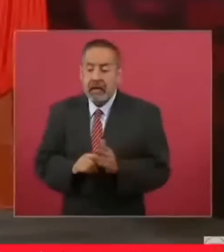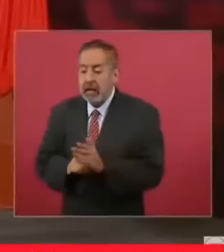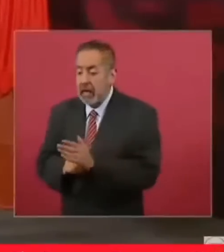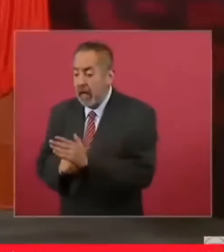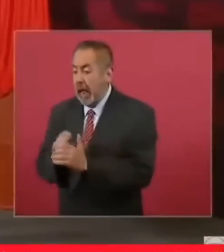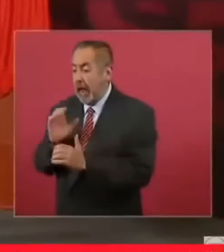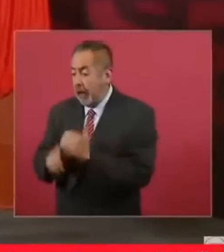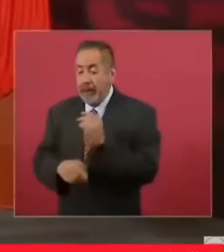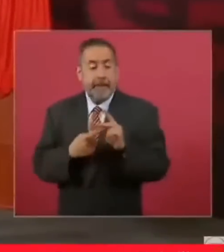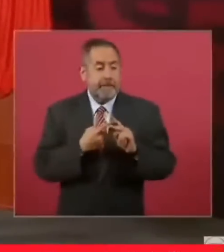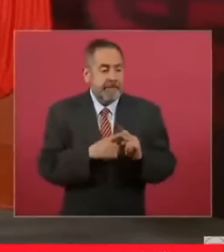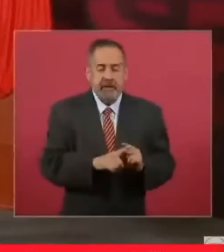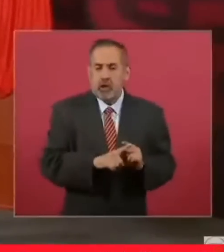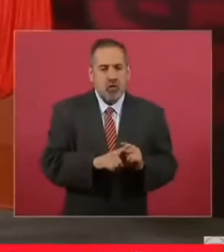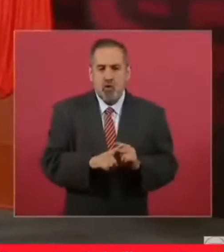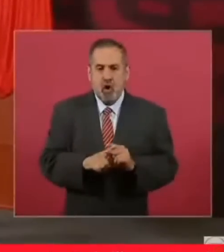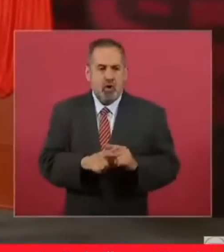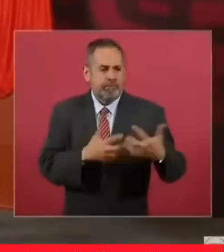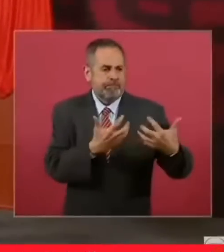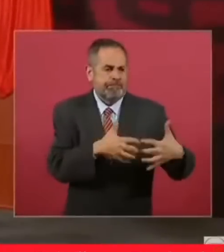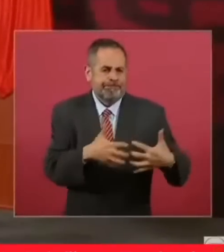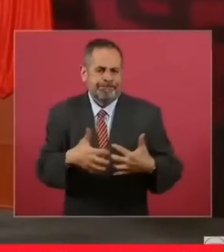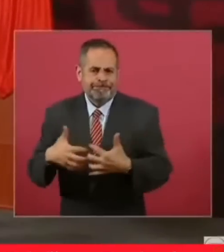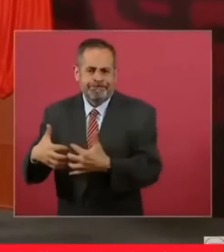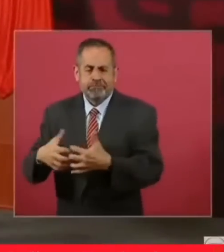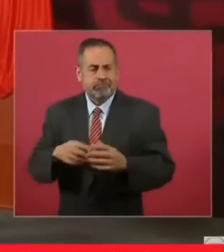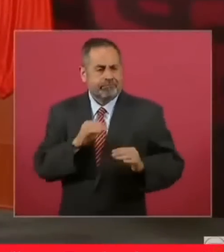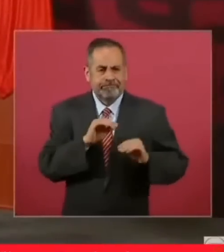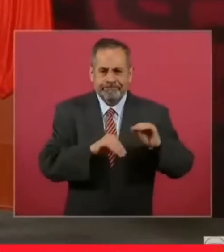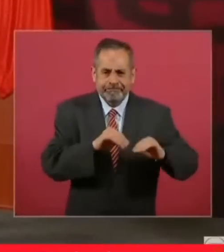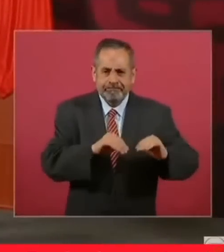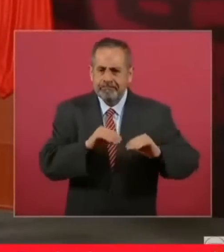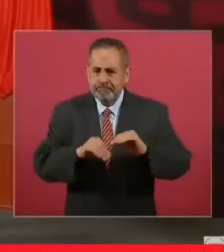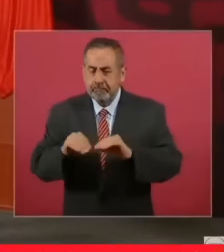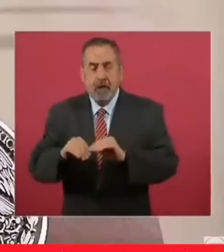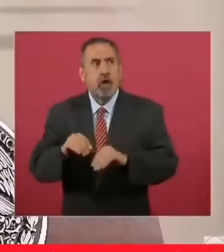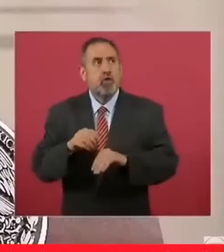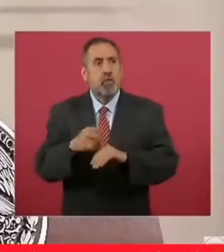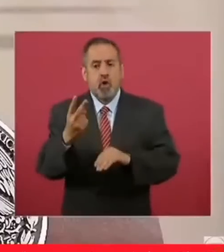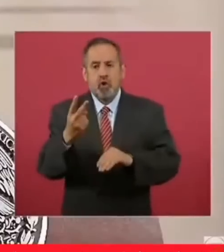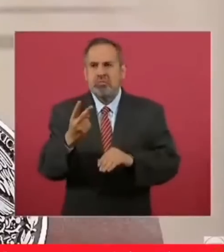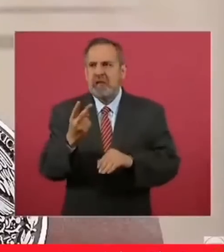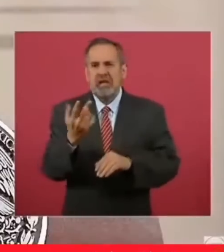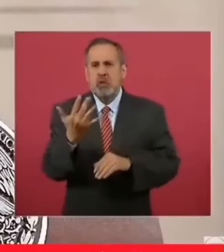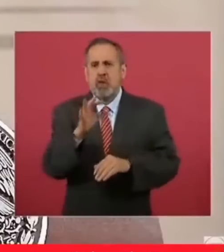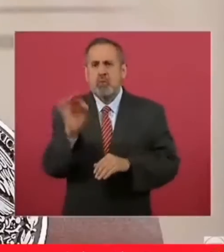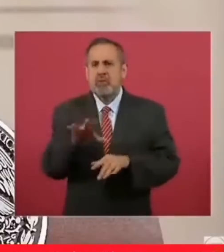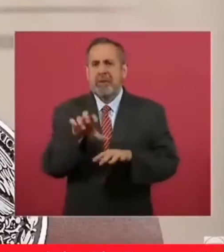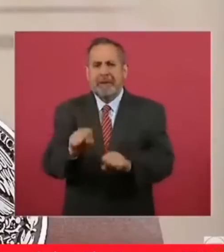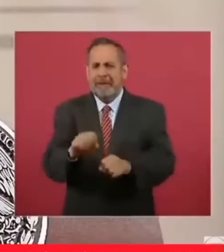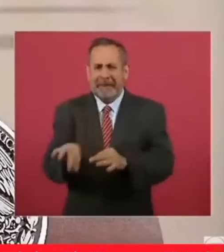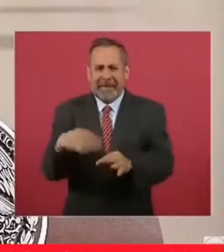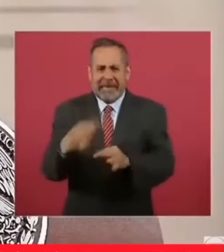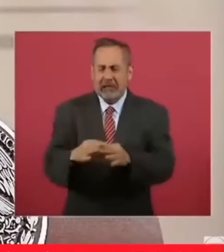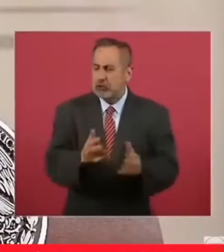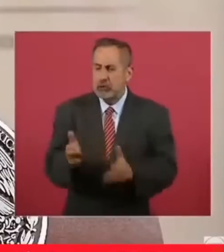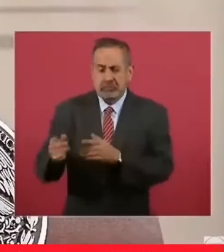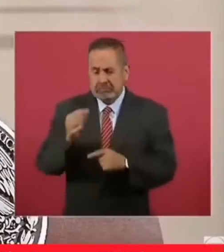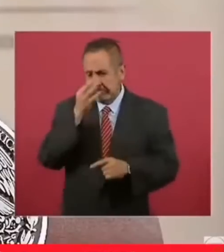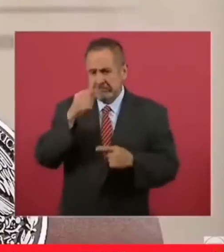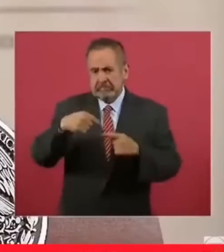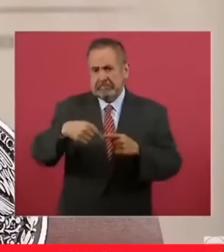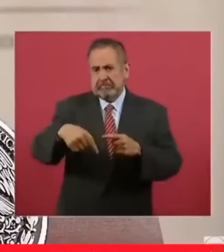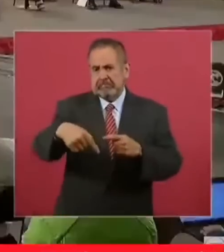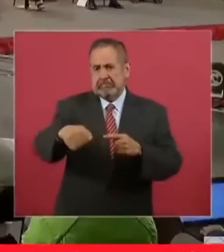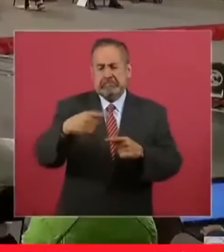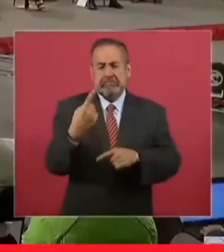del tren 1 al 10 en distinto grado de avance. El tren 2 va casi al 50% de avance. Quiere decir que